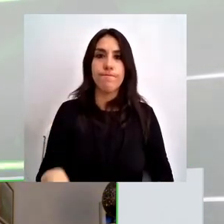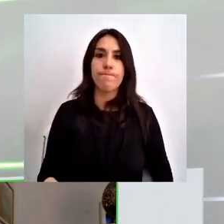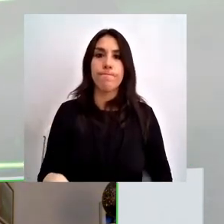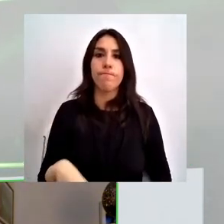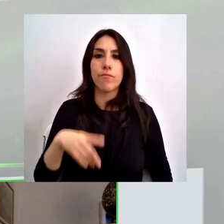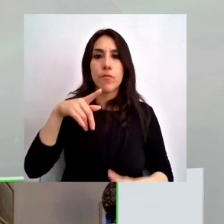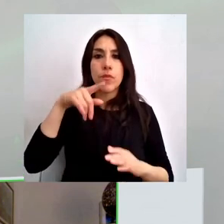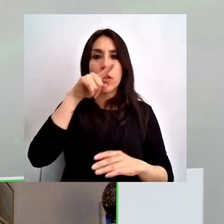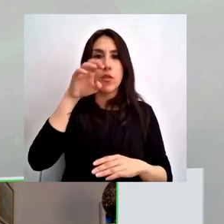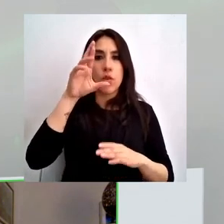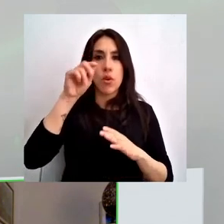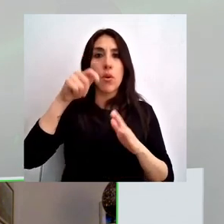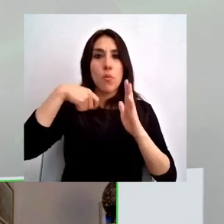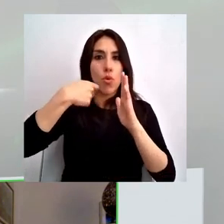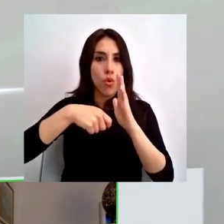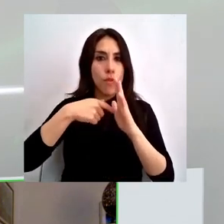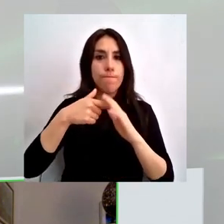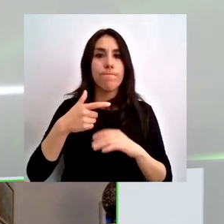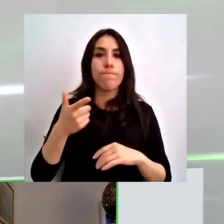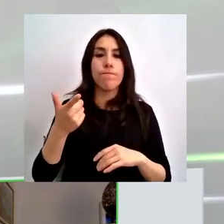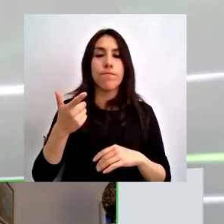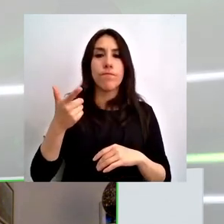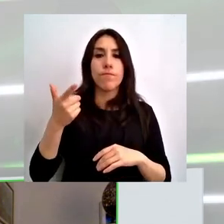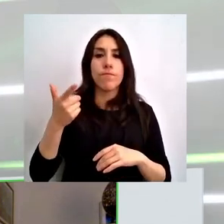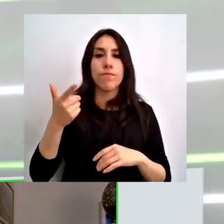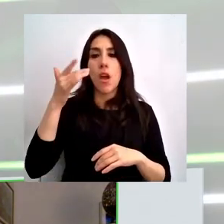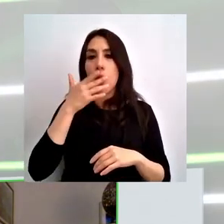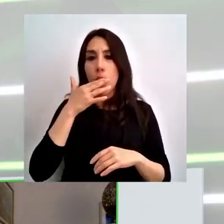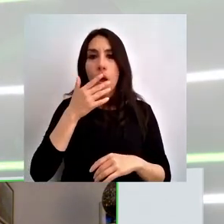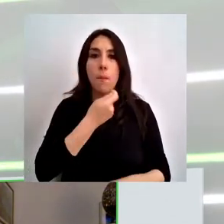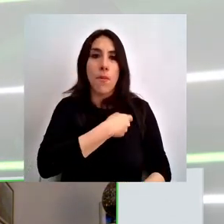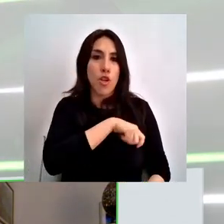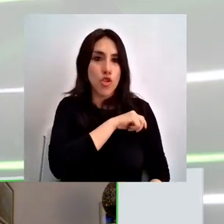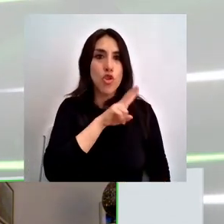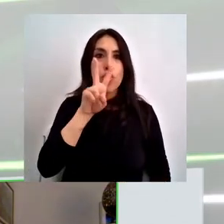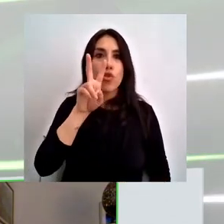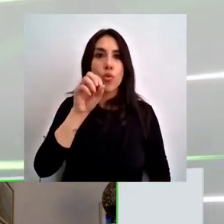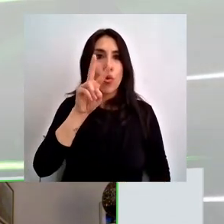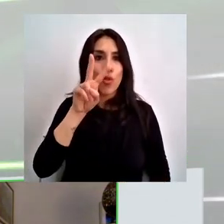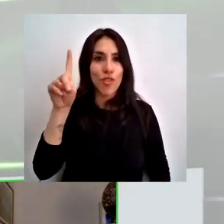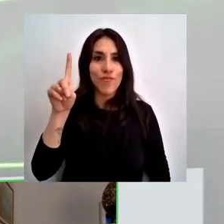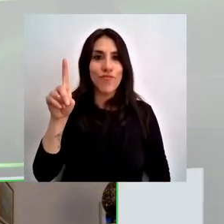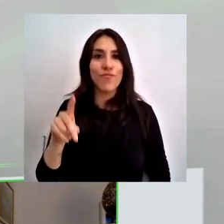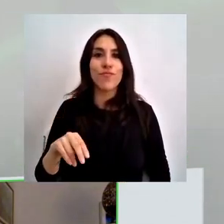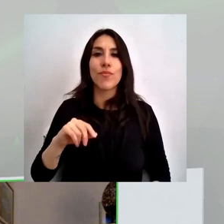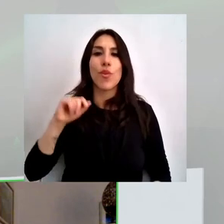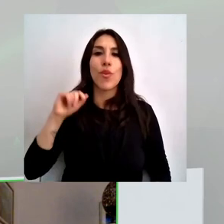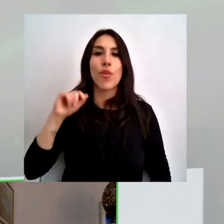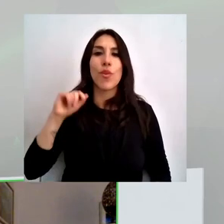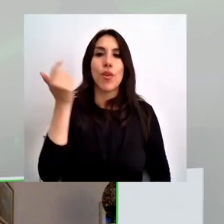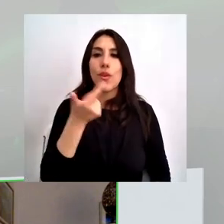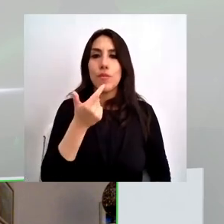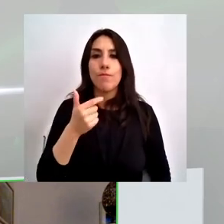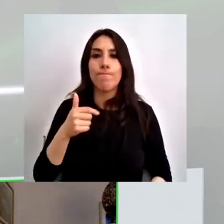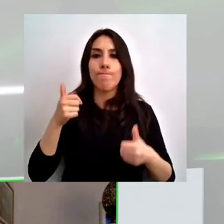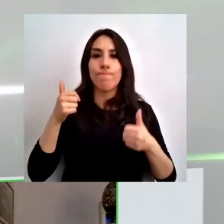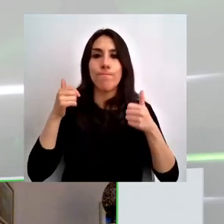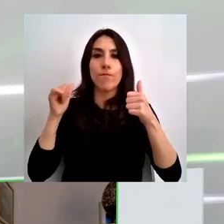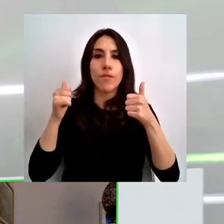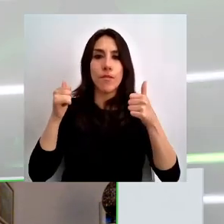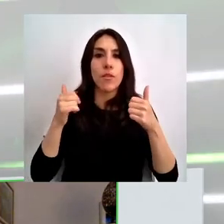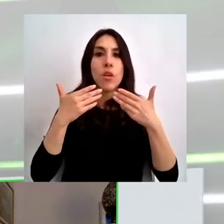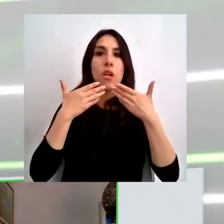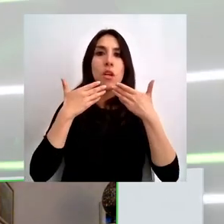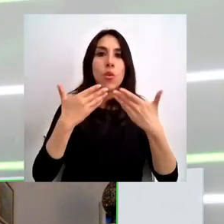hispanoparlante 2021 te deseamos todo el éxito y un excelente día los invitamos entonces a